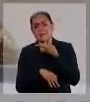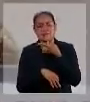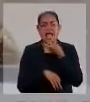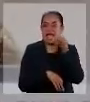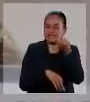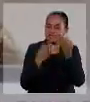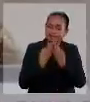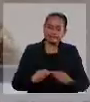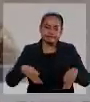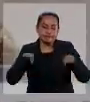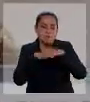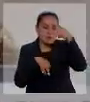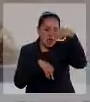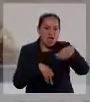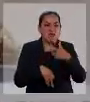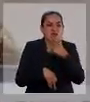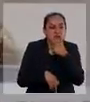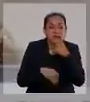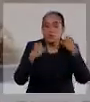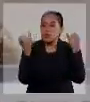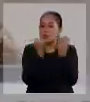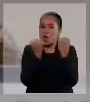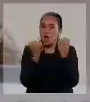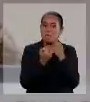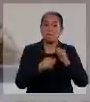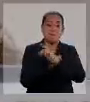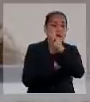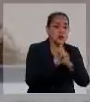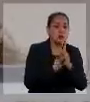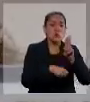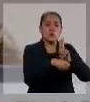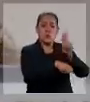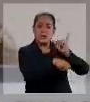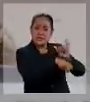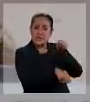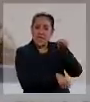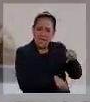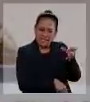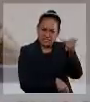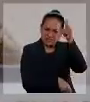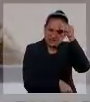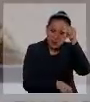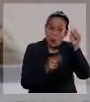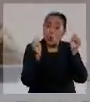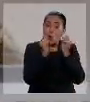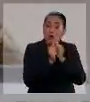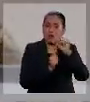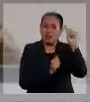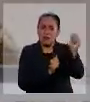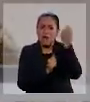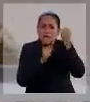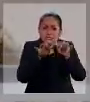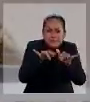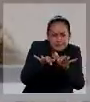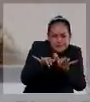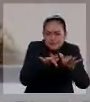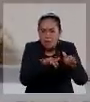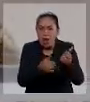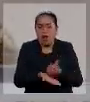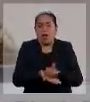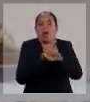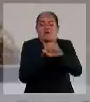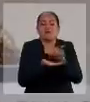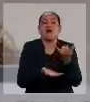han logrado otros países como Uruguay, aprovechemos las tecnologías. Hay 35 millones de personas de